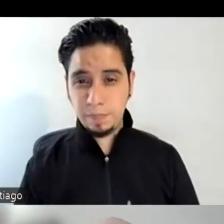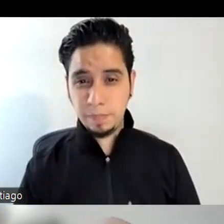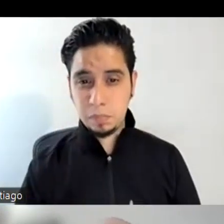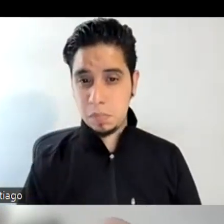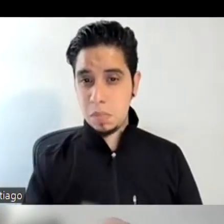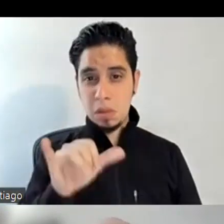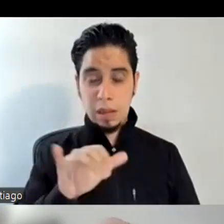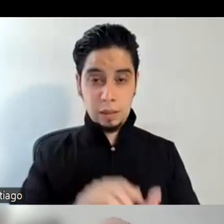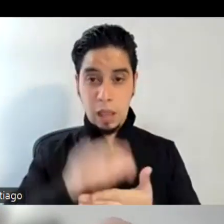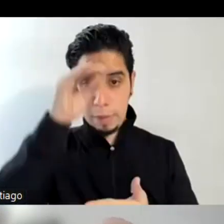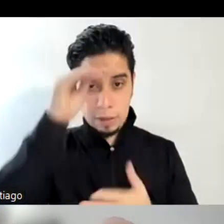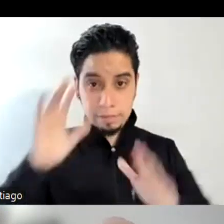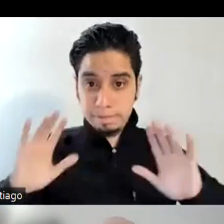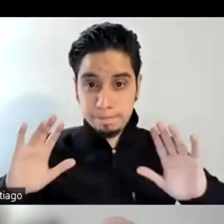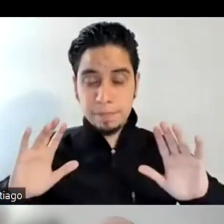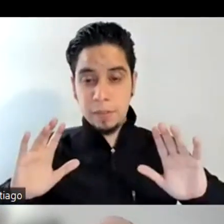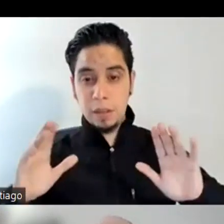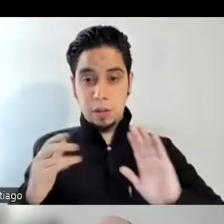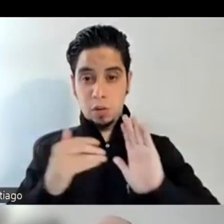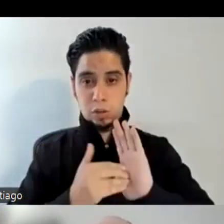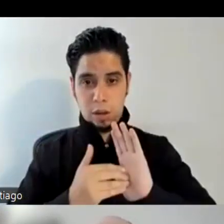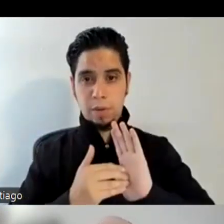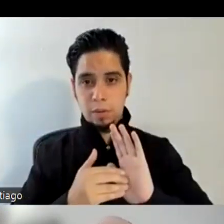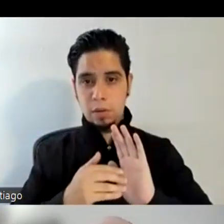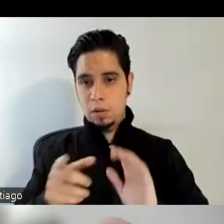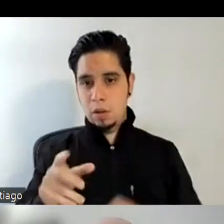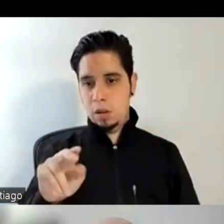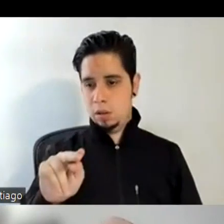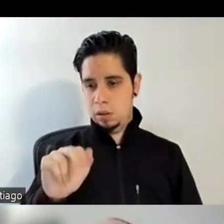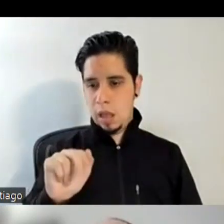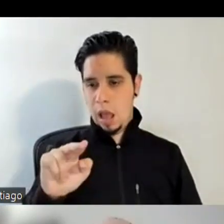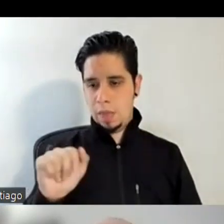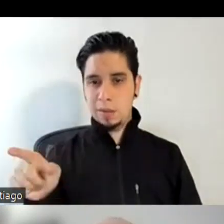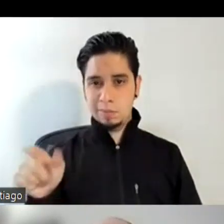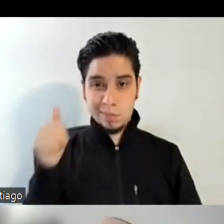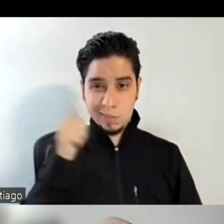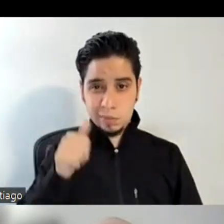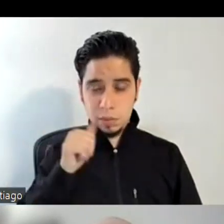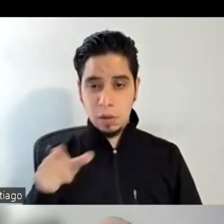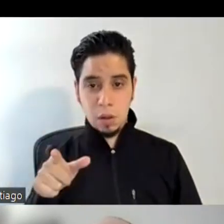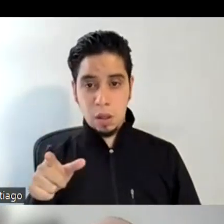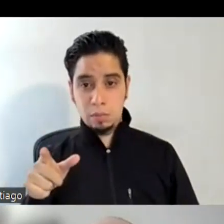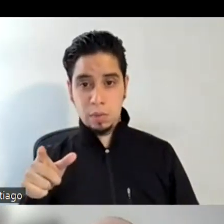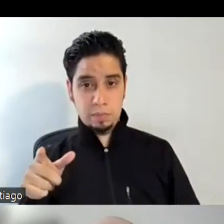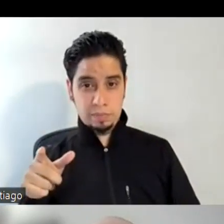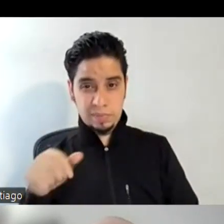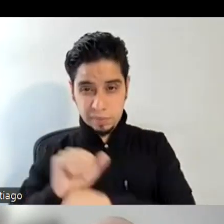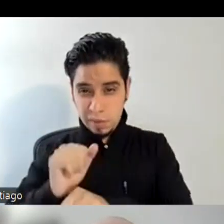mismo. Y de hecho, de nuevo, vuelvo a la figura de Nana Udo. Porque a pesar de que ella no era